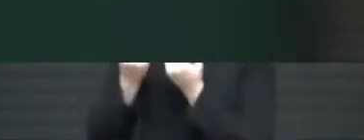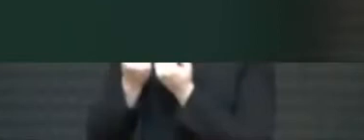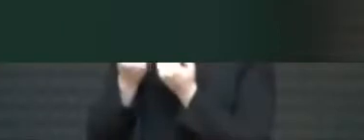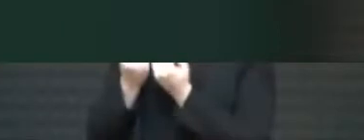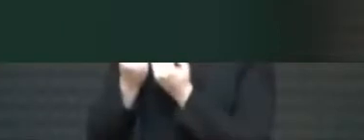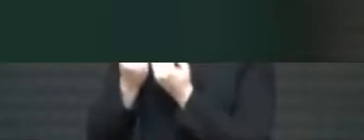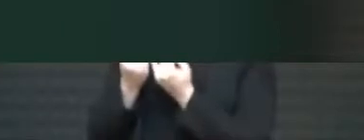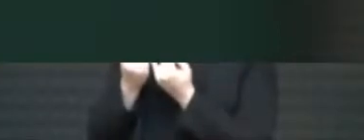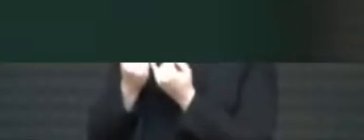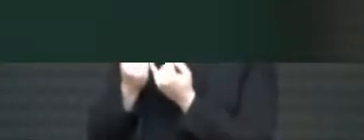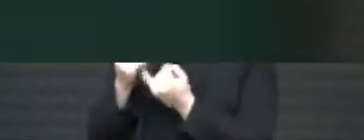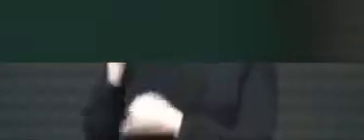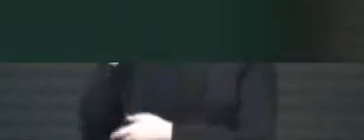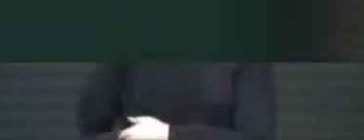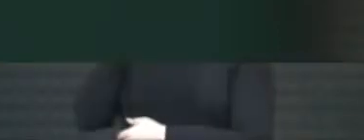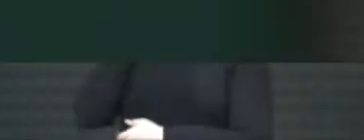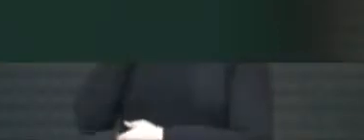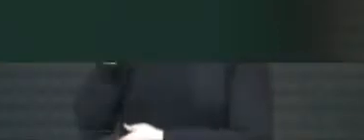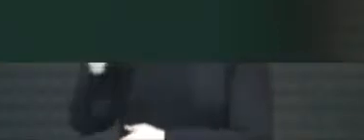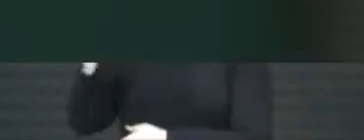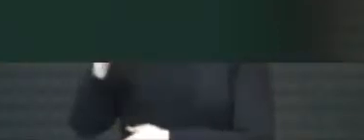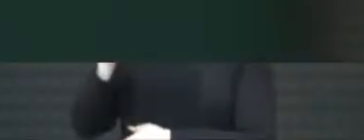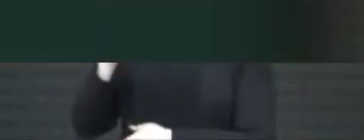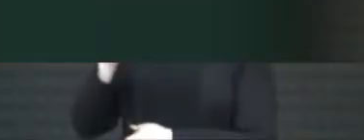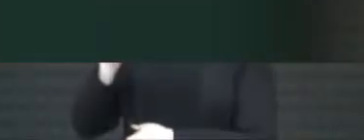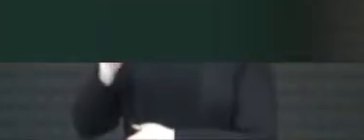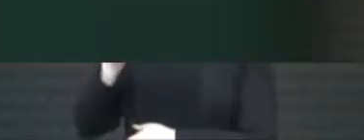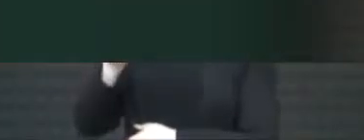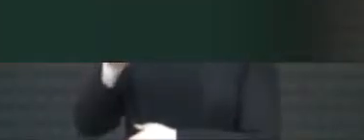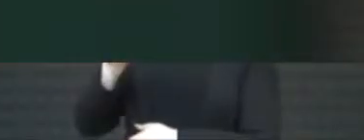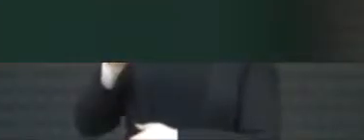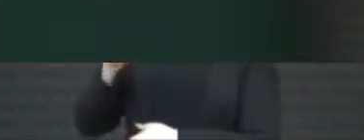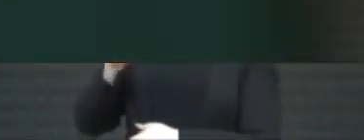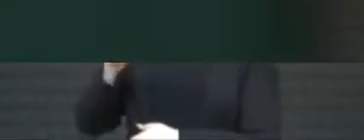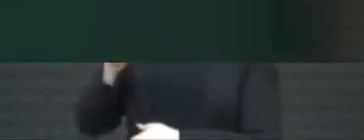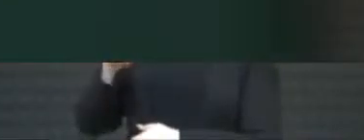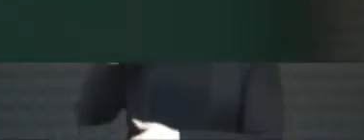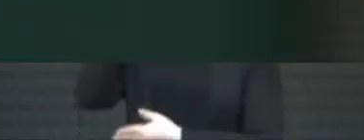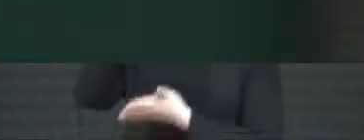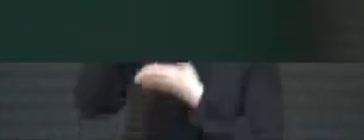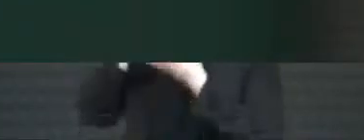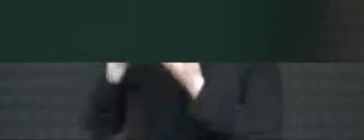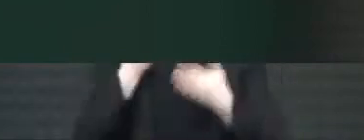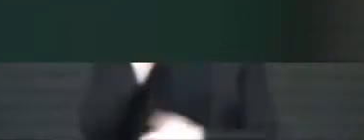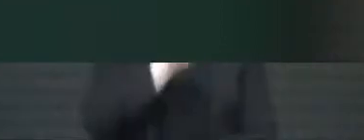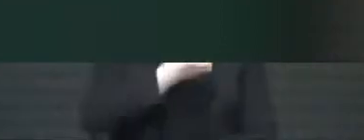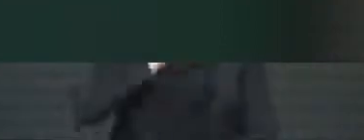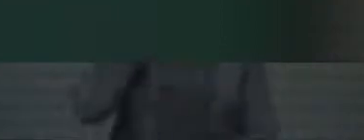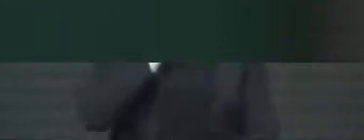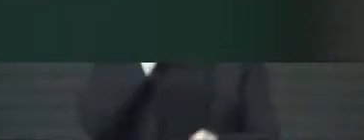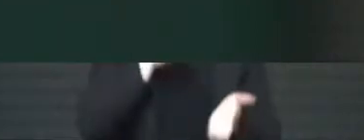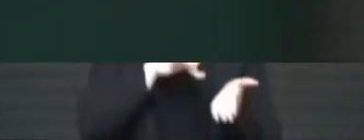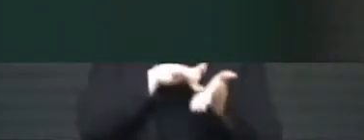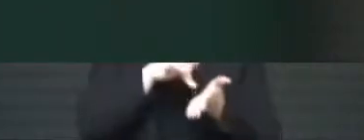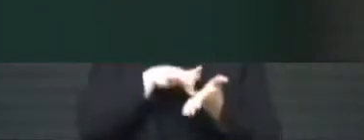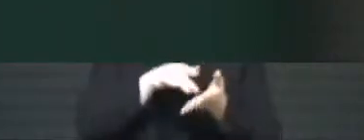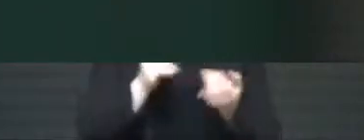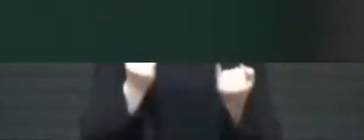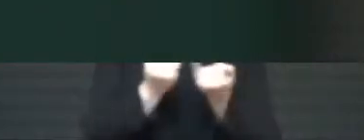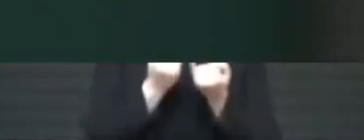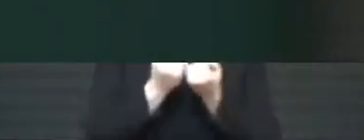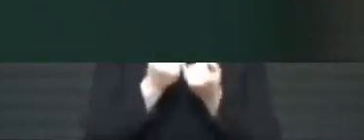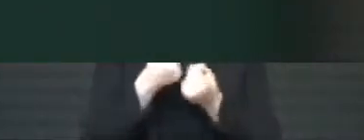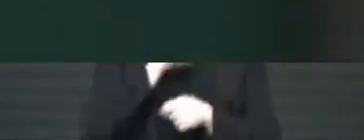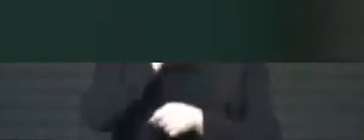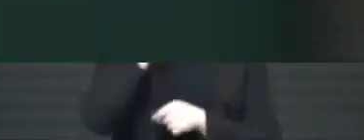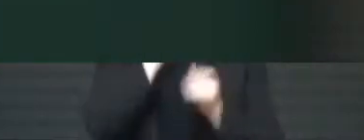discapacidad, estarán recibiendo un apoyo mensual de 500 pesos. La titular de la Secretaría de Educación, Ciencia, Tecnología e Innovación,